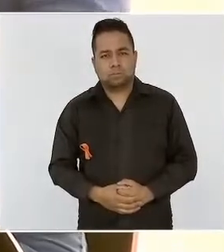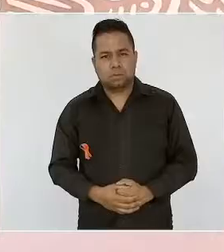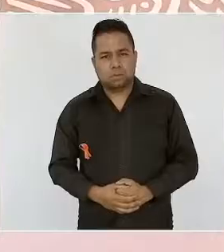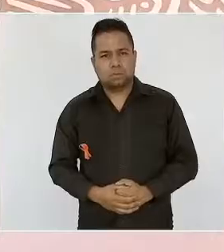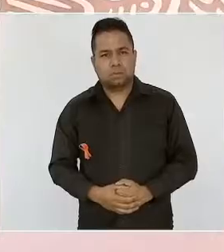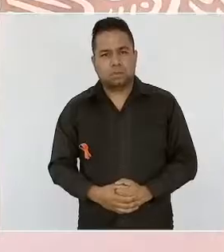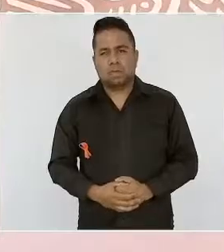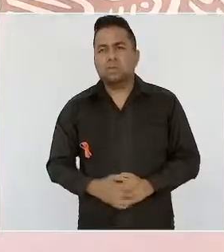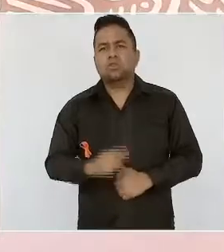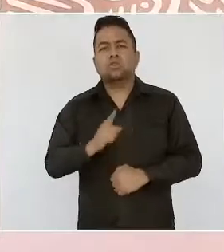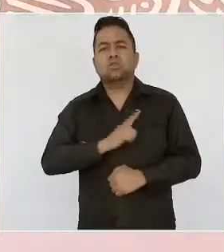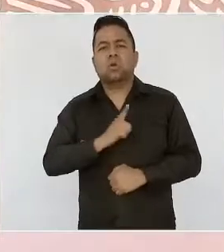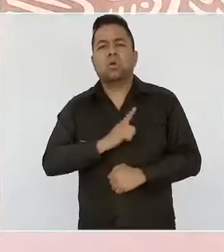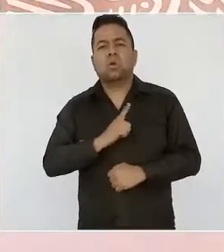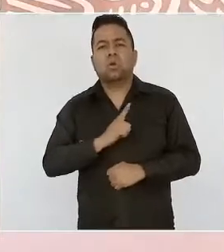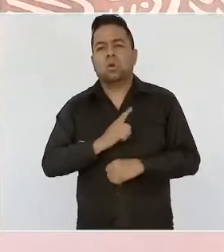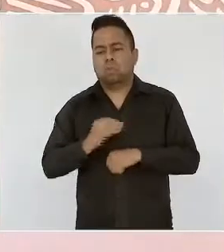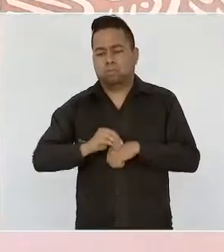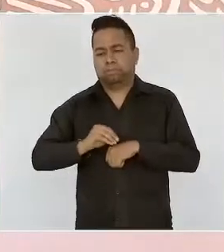Y solo agrego